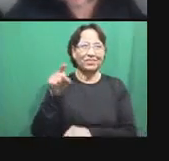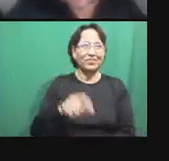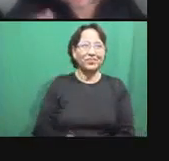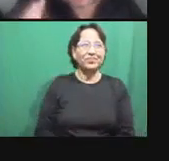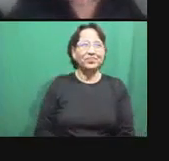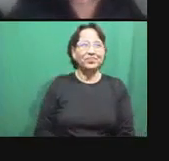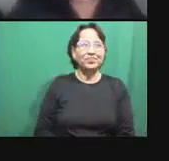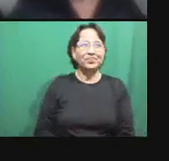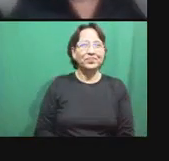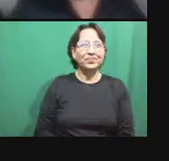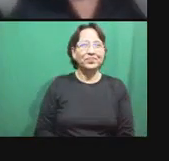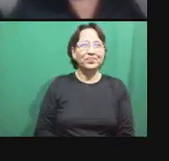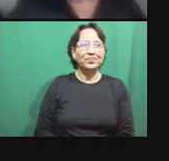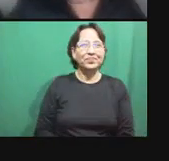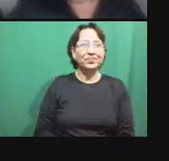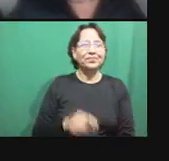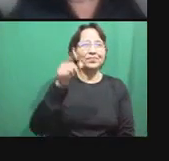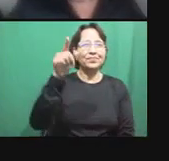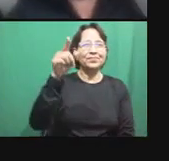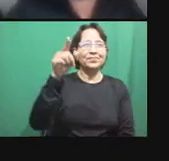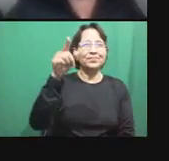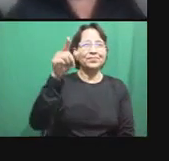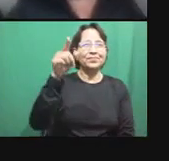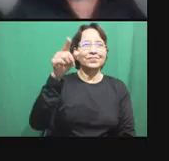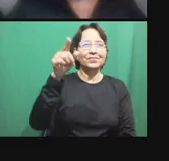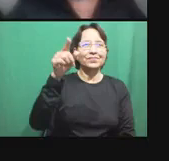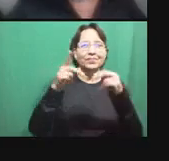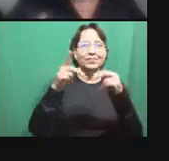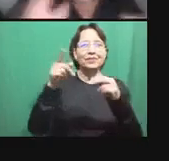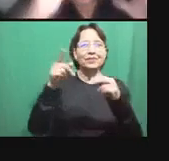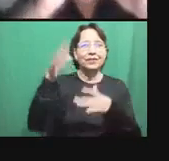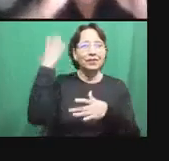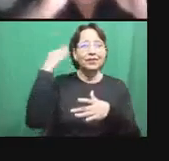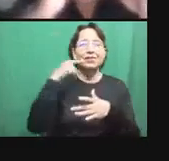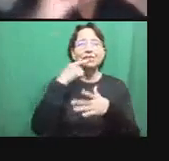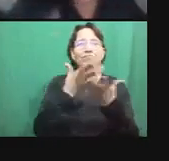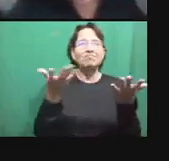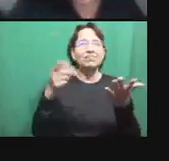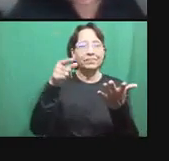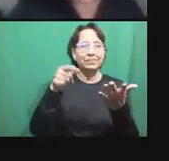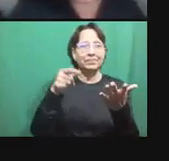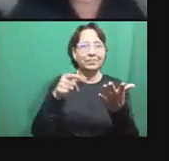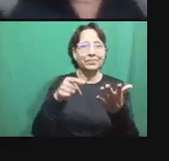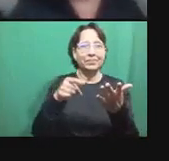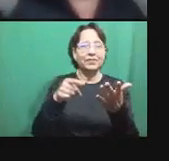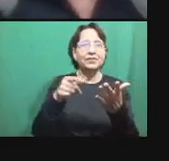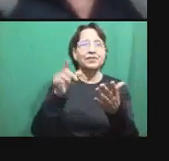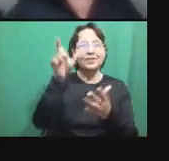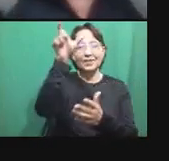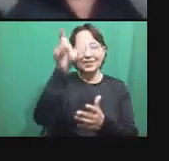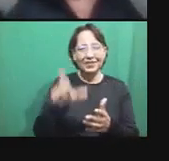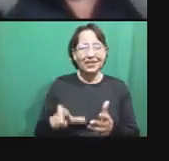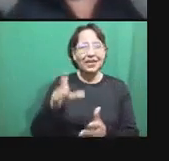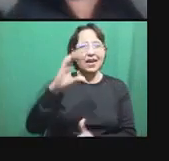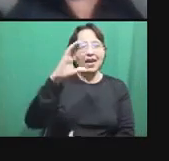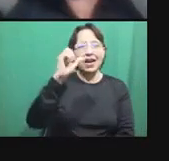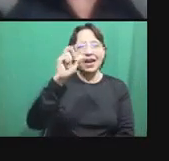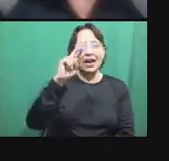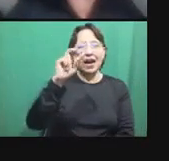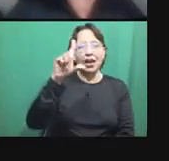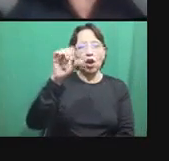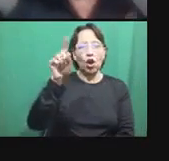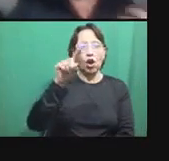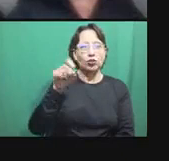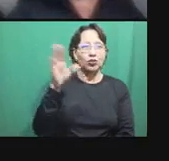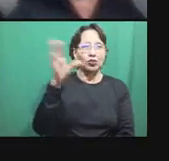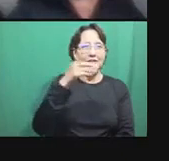la beca de arte público del 2015 a partir del personaje de Carlos Gardel, en el cual lo que hicimos fue